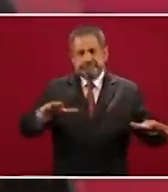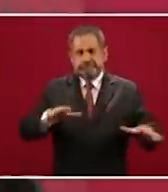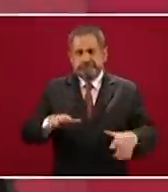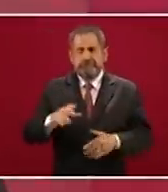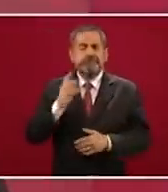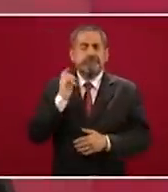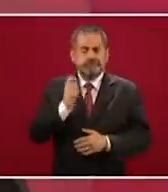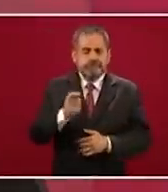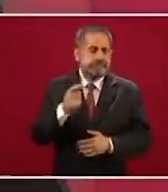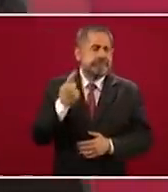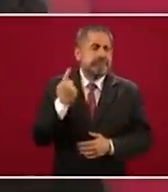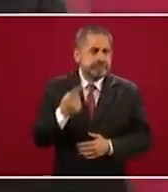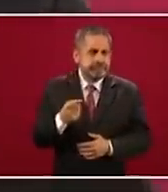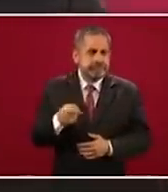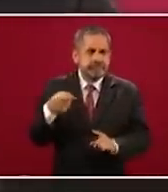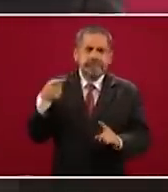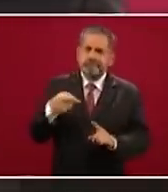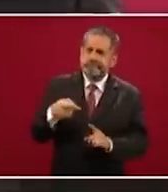sino para que